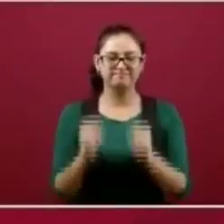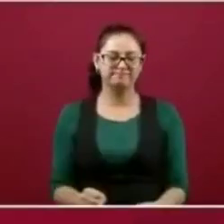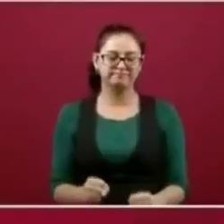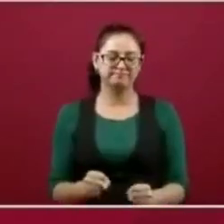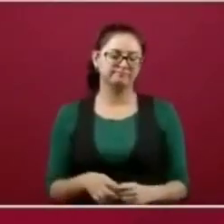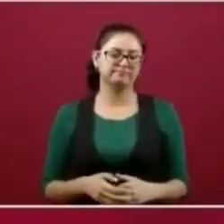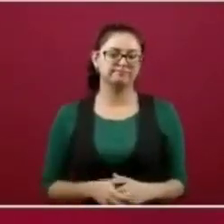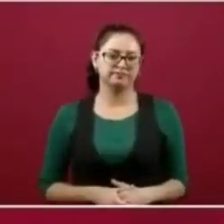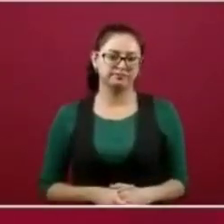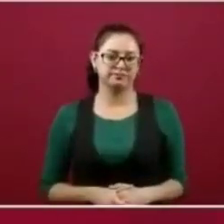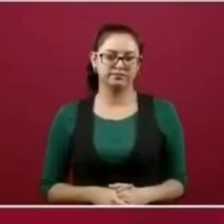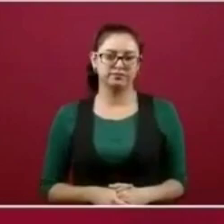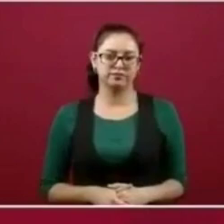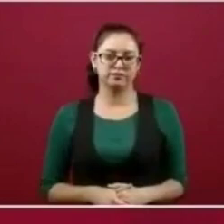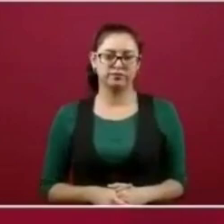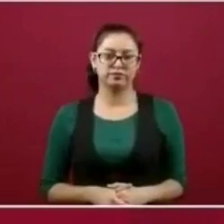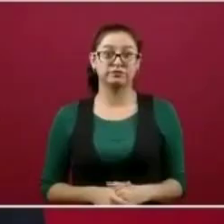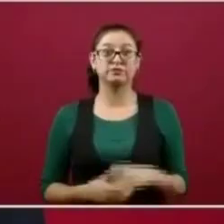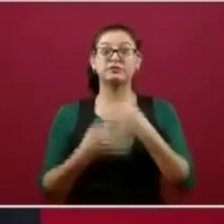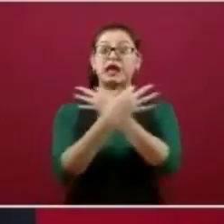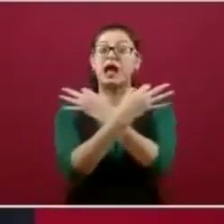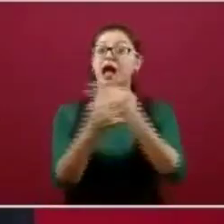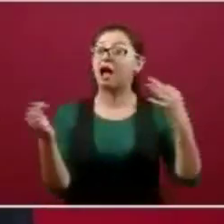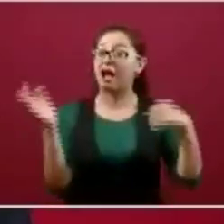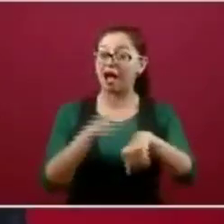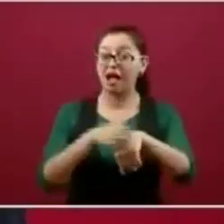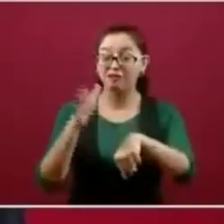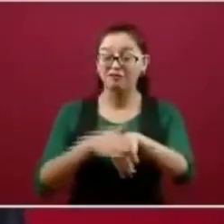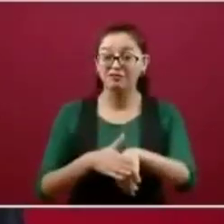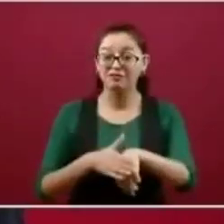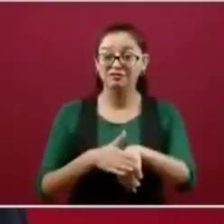Esto que se sepa, no es